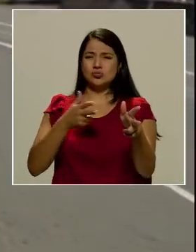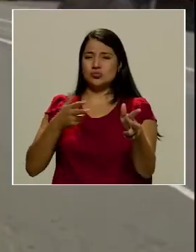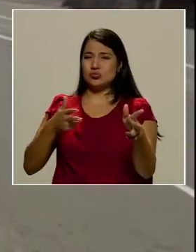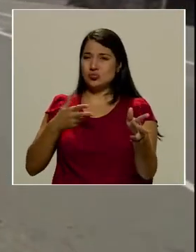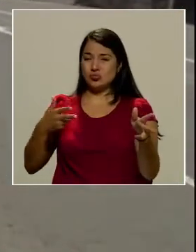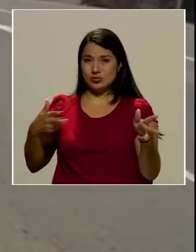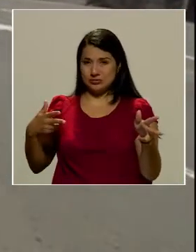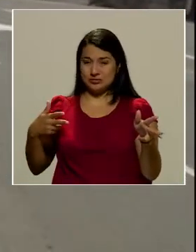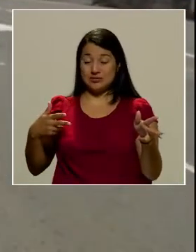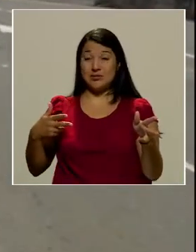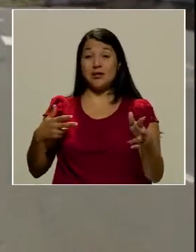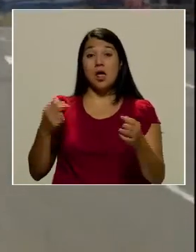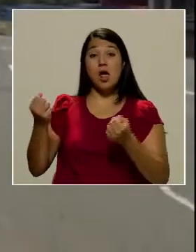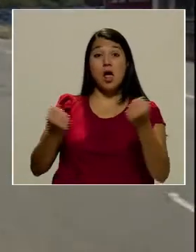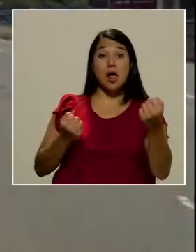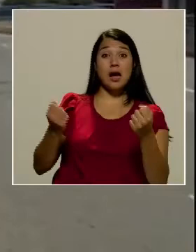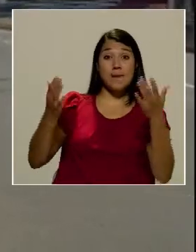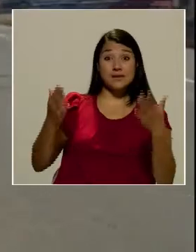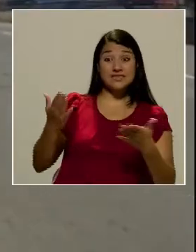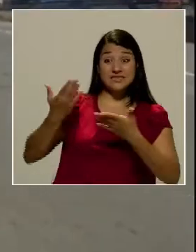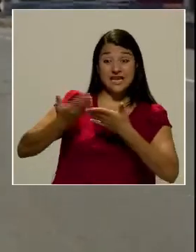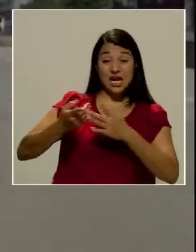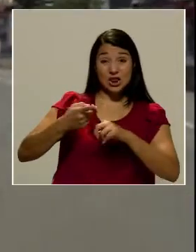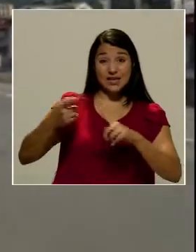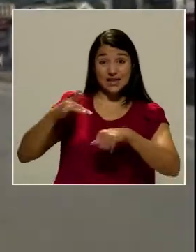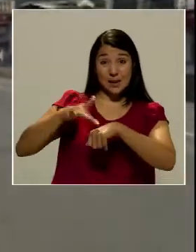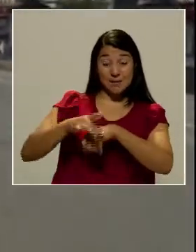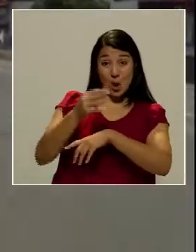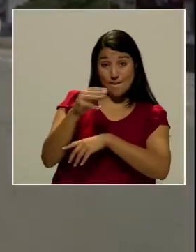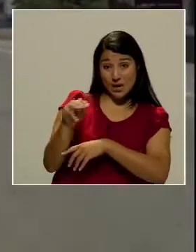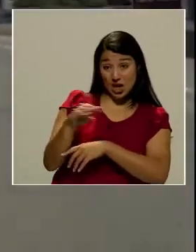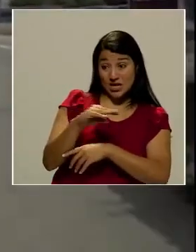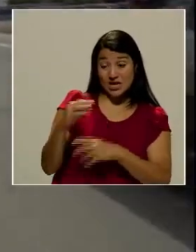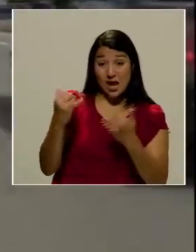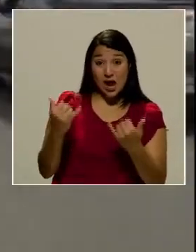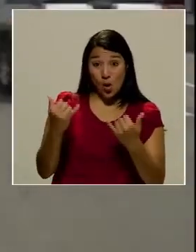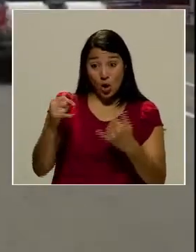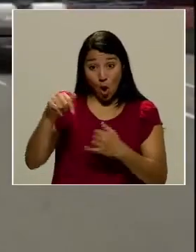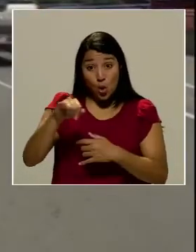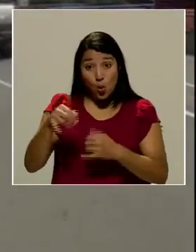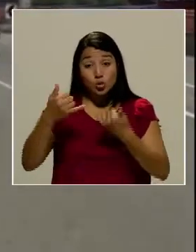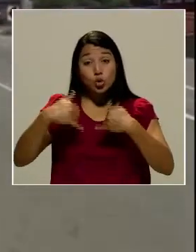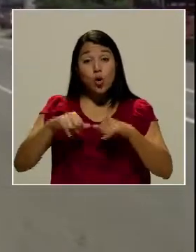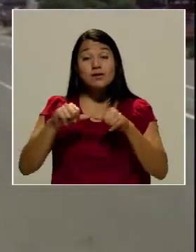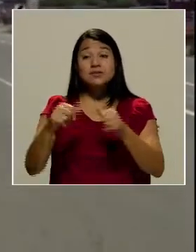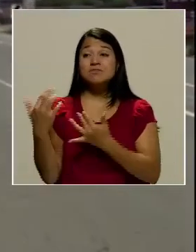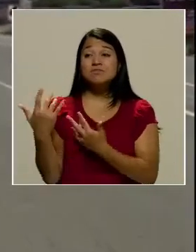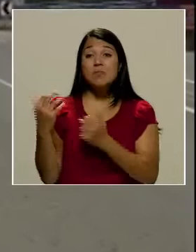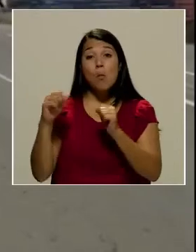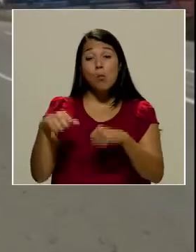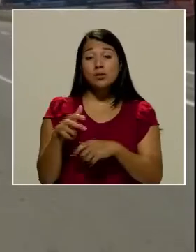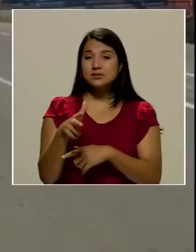sentidos. Camioneros que llegaron desde temprano del miércoles y a estas alturas del jueves siguen esperando continuar con su